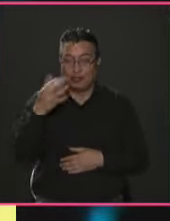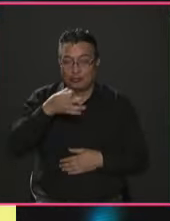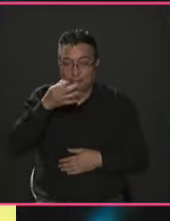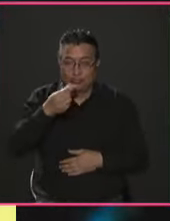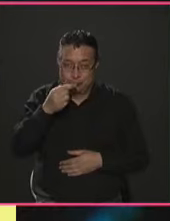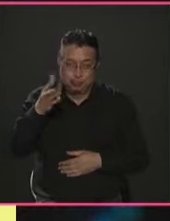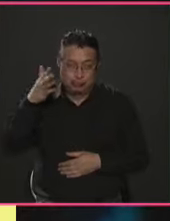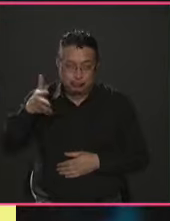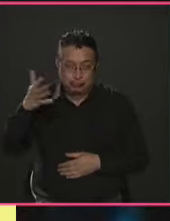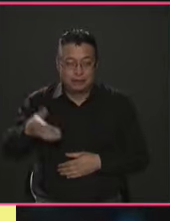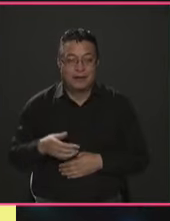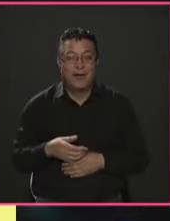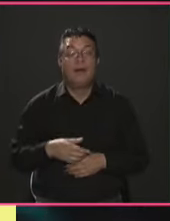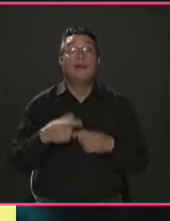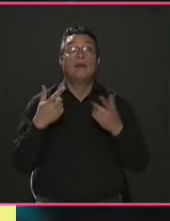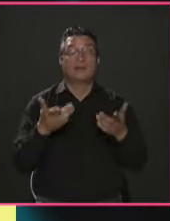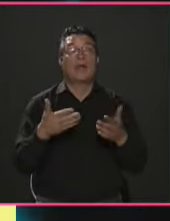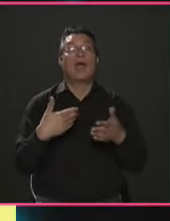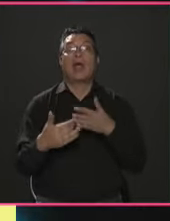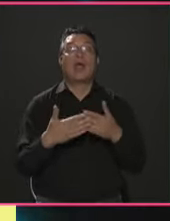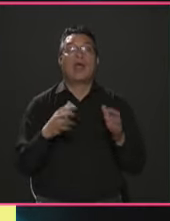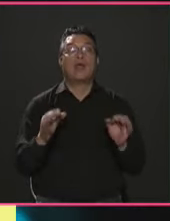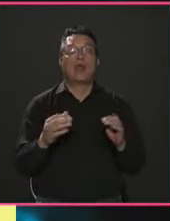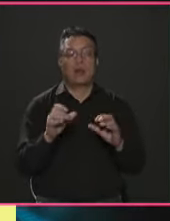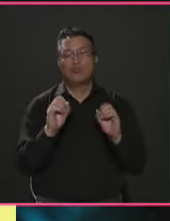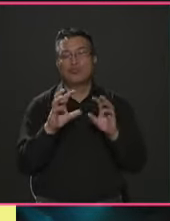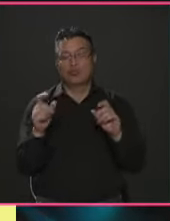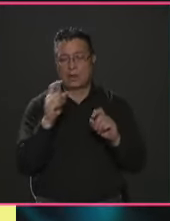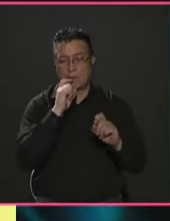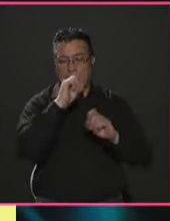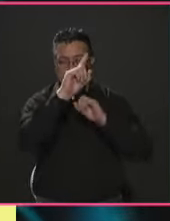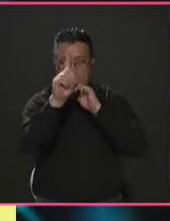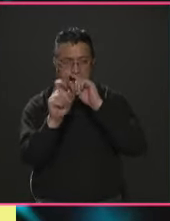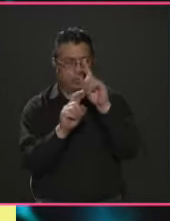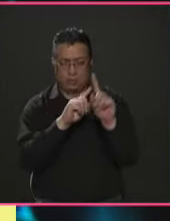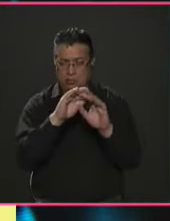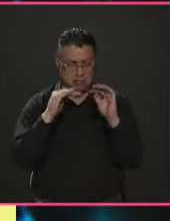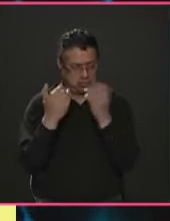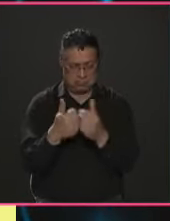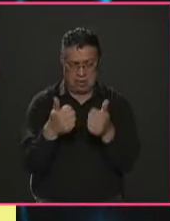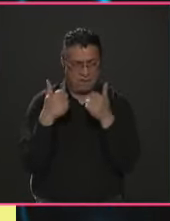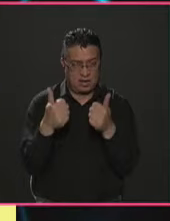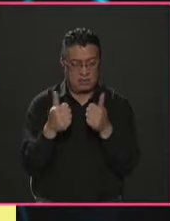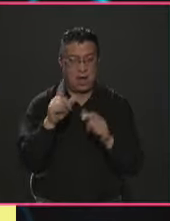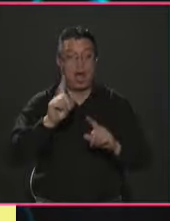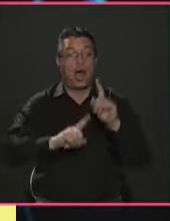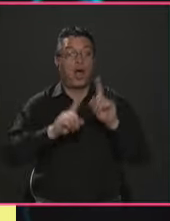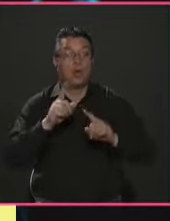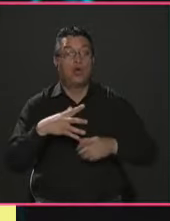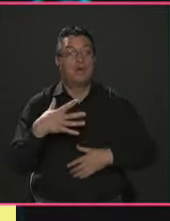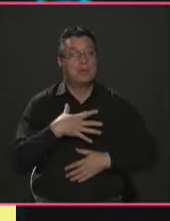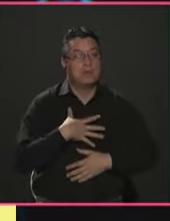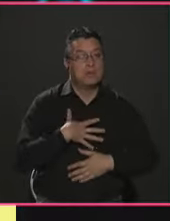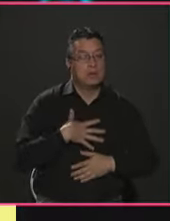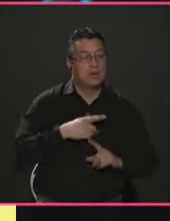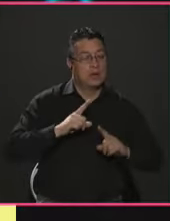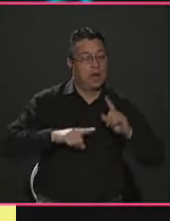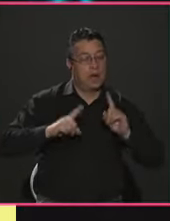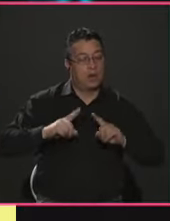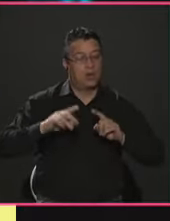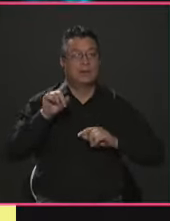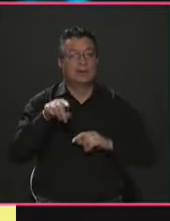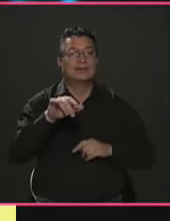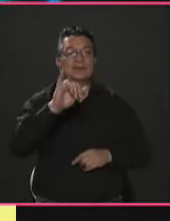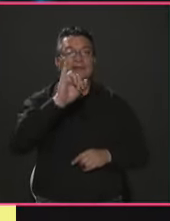así como es natural surgen varias preguntas muy válidas todas algunos miedos algunos temores esto de la